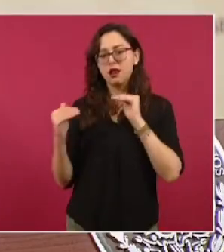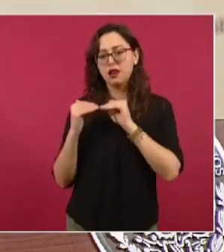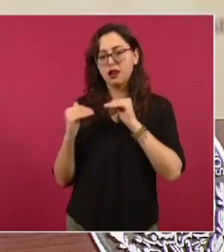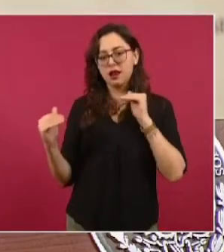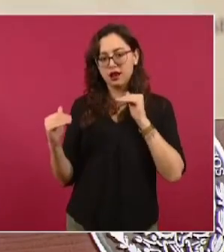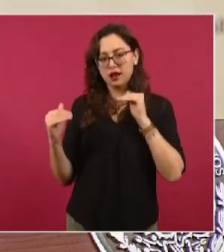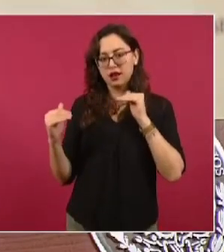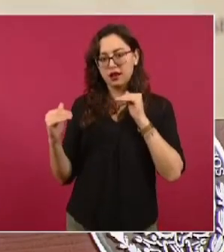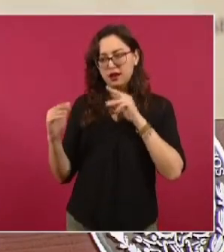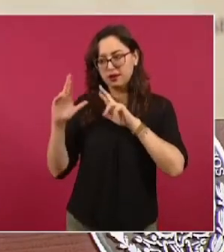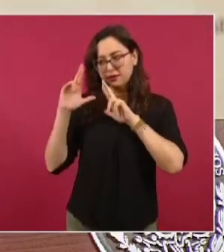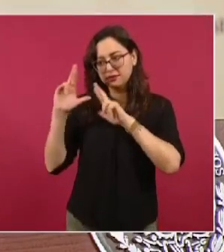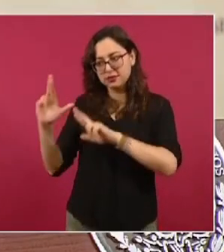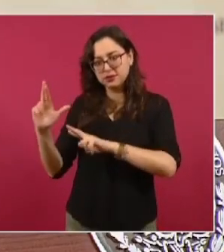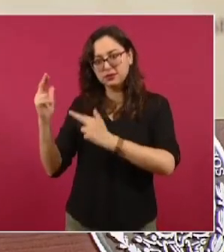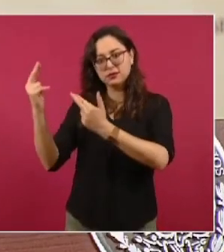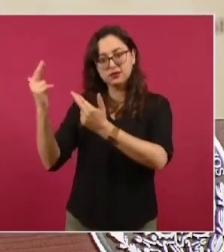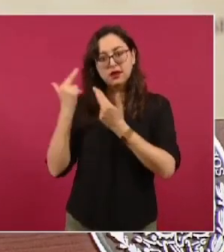así